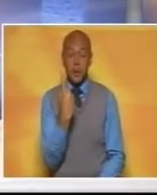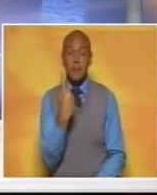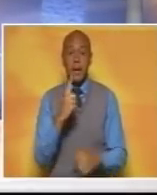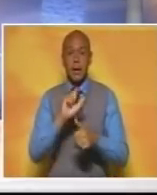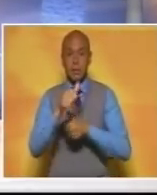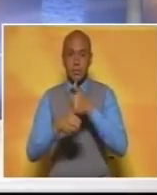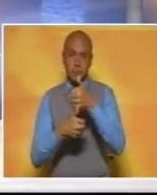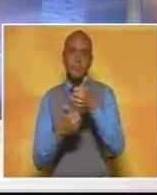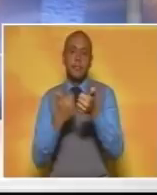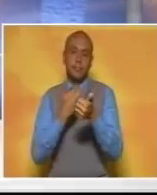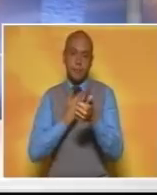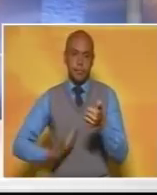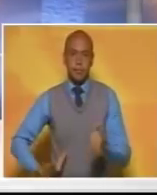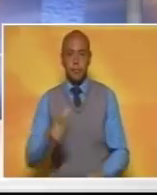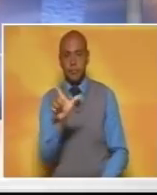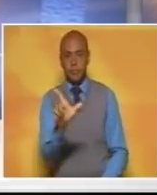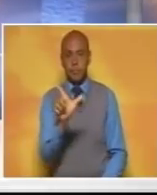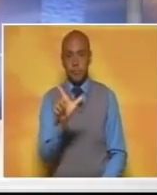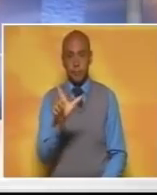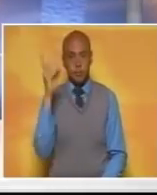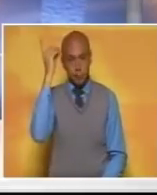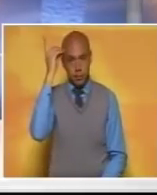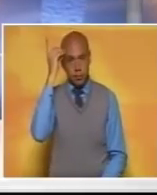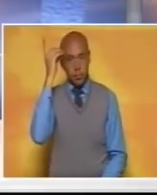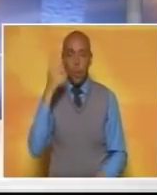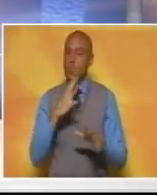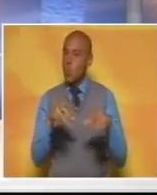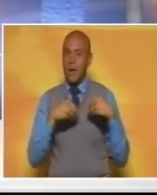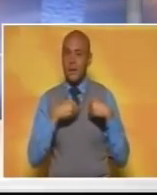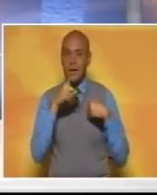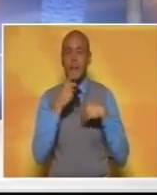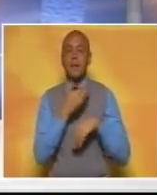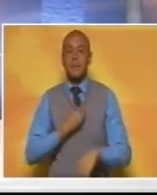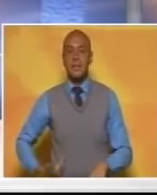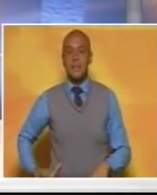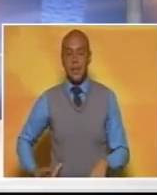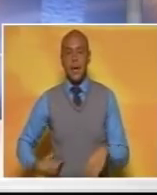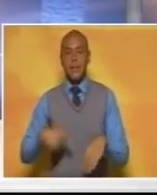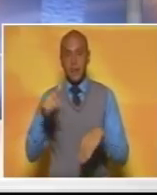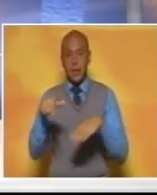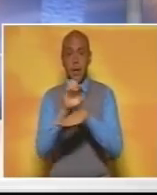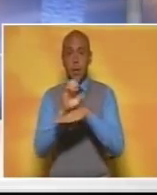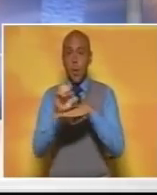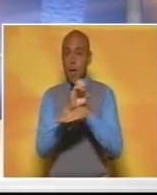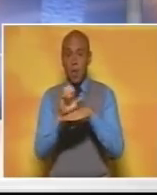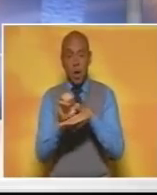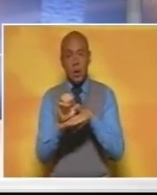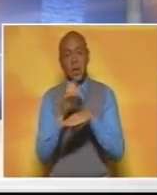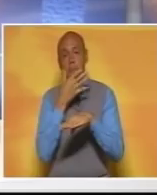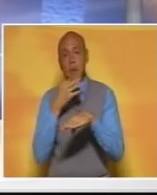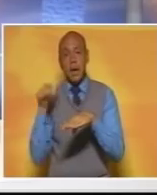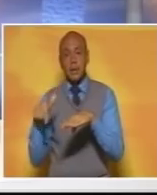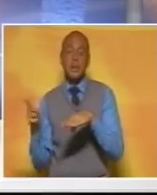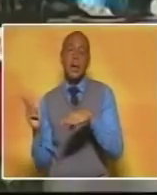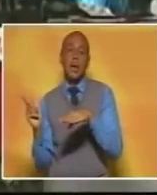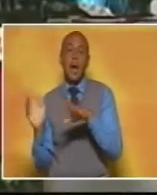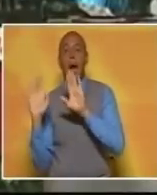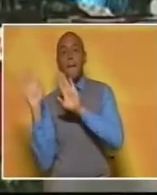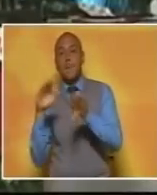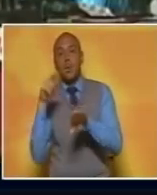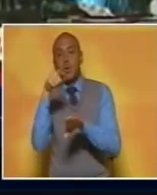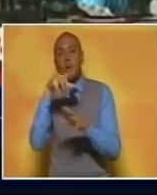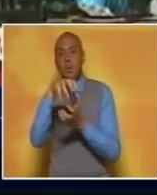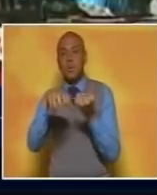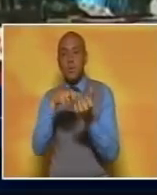Venezuela, Diosdado Cabello, rechazó los señalamientos del presidente de Ecuador, Lenín Moreno, que vinculan al gobierno nacional con las protestas en su país. Cabello desestimó